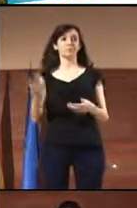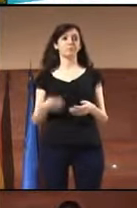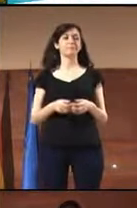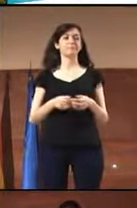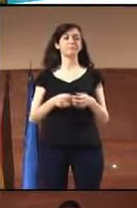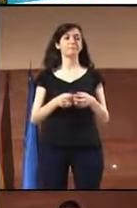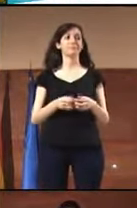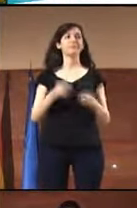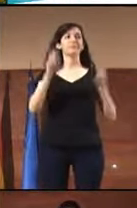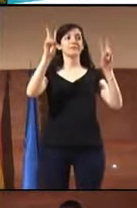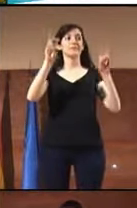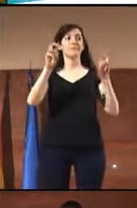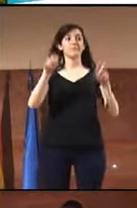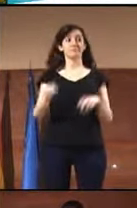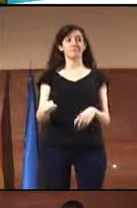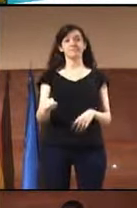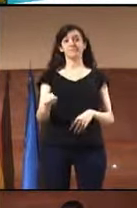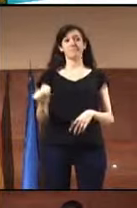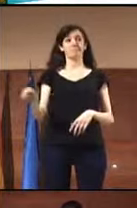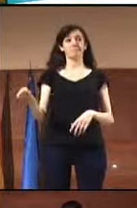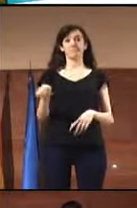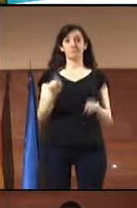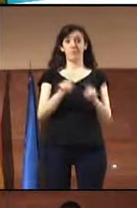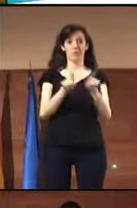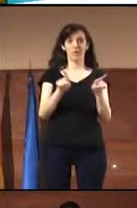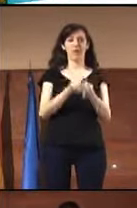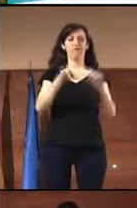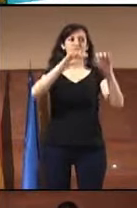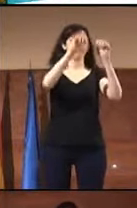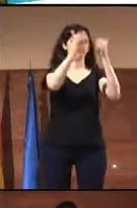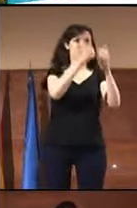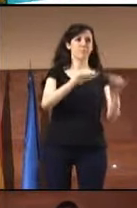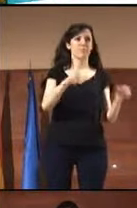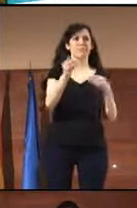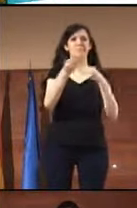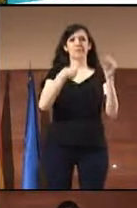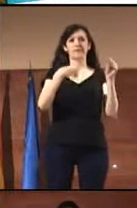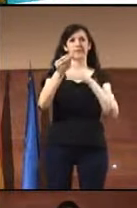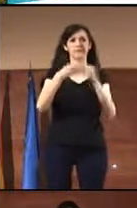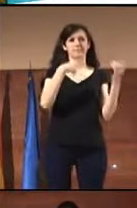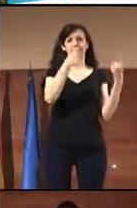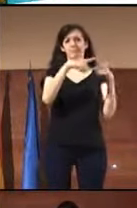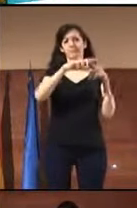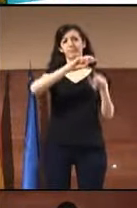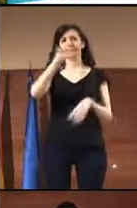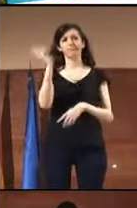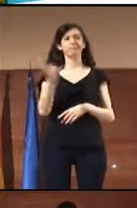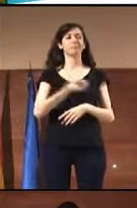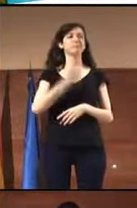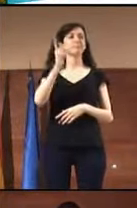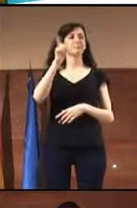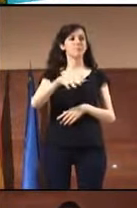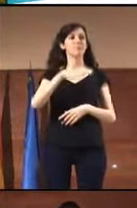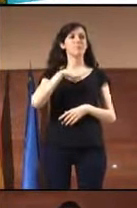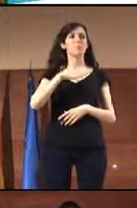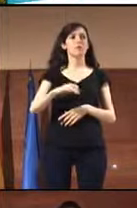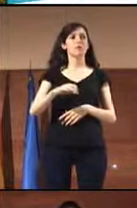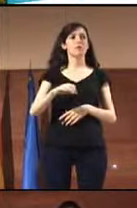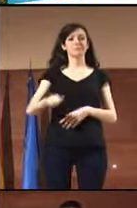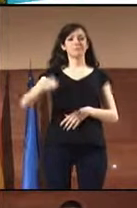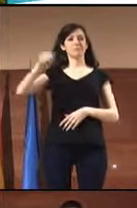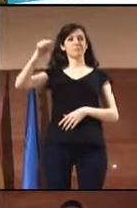En el tema de los reposabrazos, pues igual, tenemos múltiples formas, materiales. Además nos permite que sean regulables en